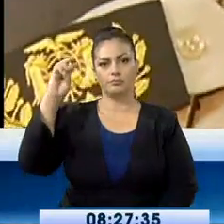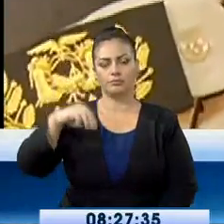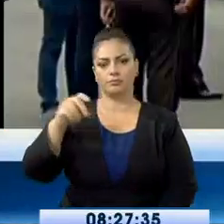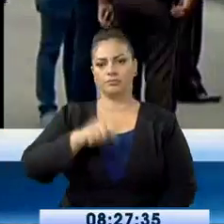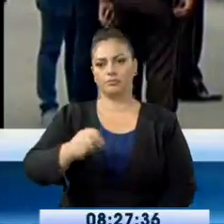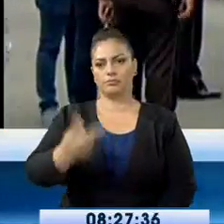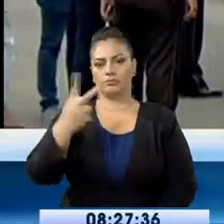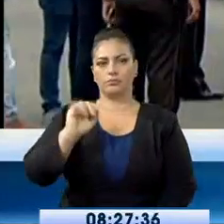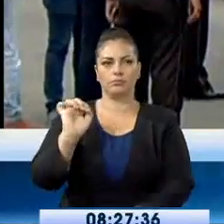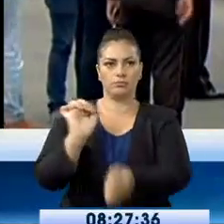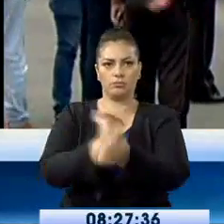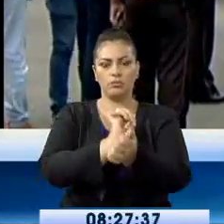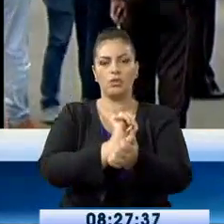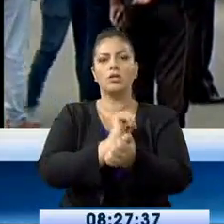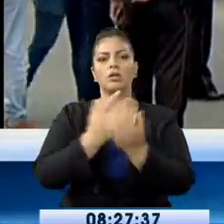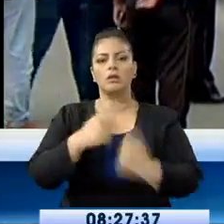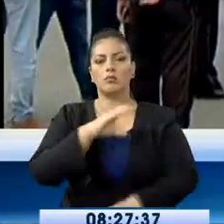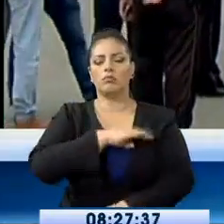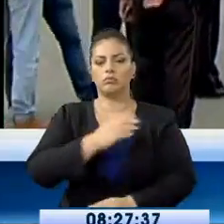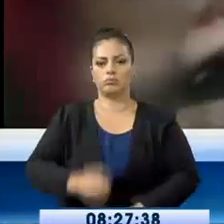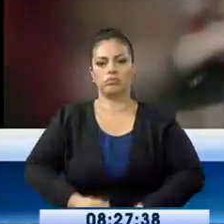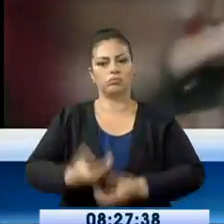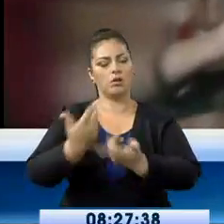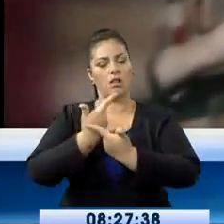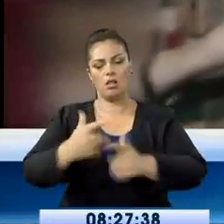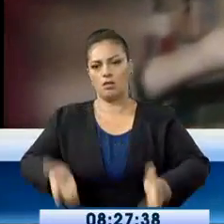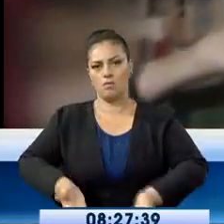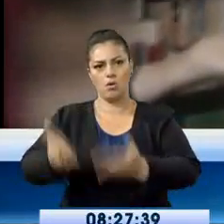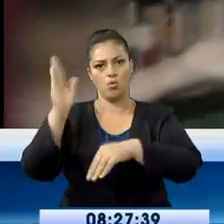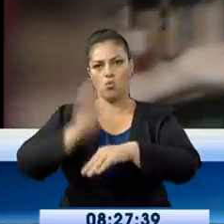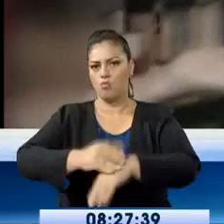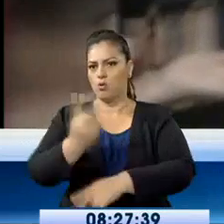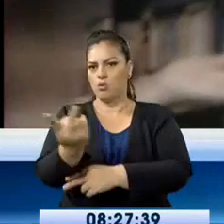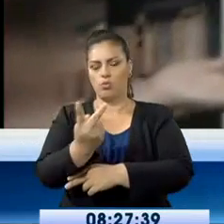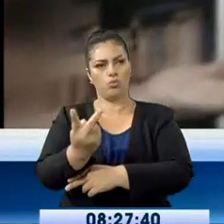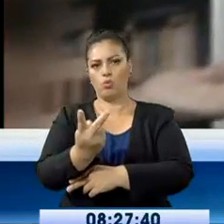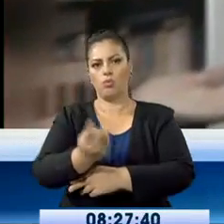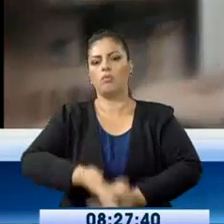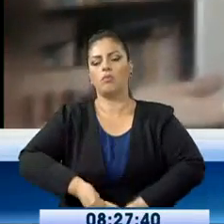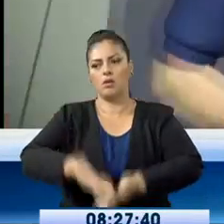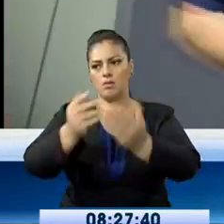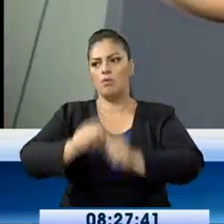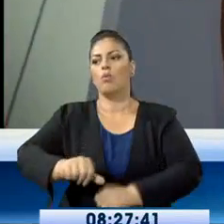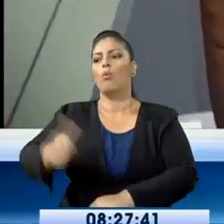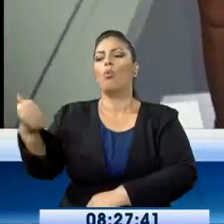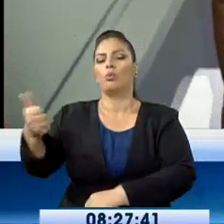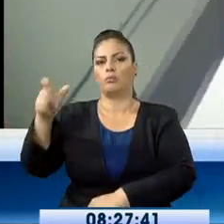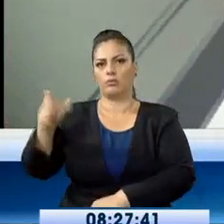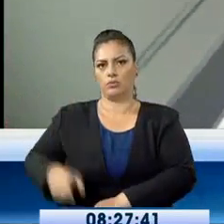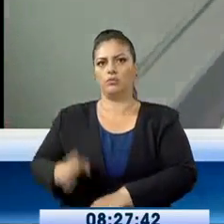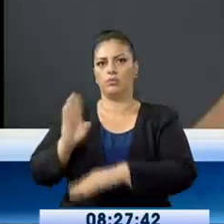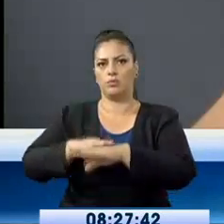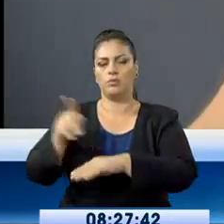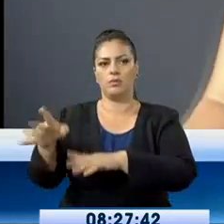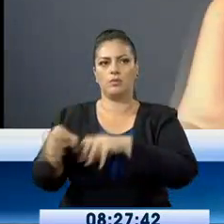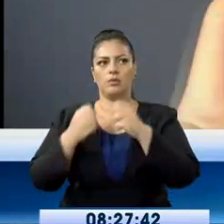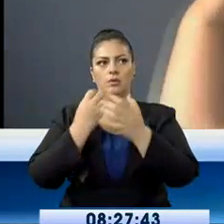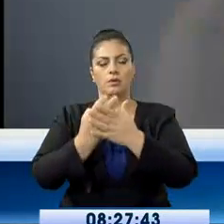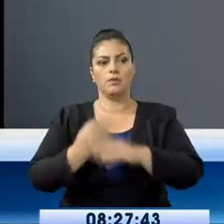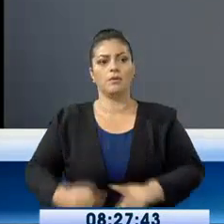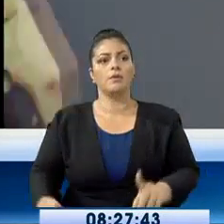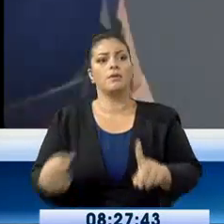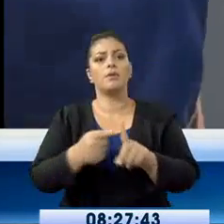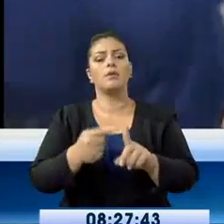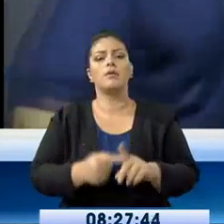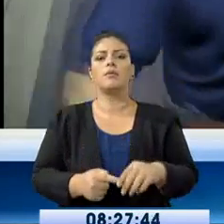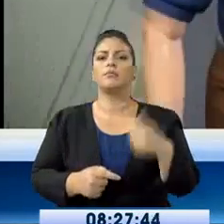8, se encuentran libres tras ser desvinculadas. Salazar, de 26 años de edad, murió de un impacto de bala luego de resistirse al